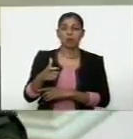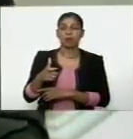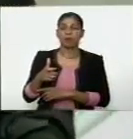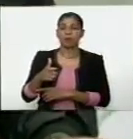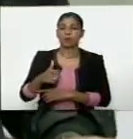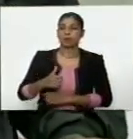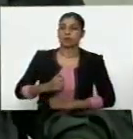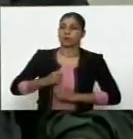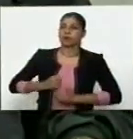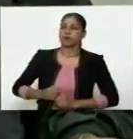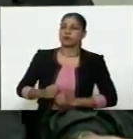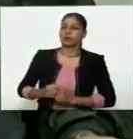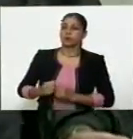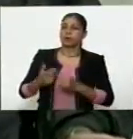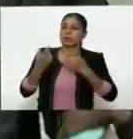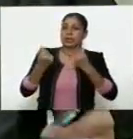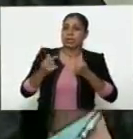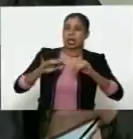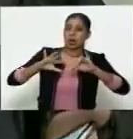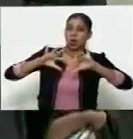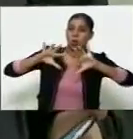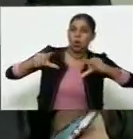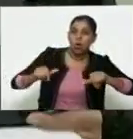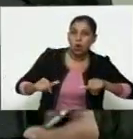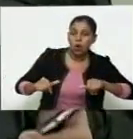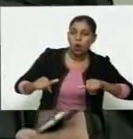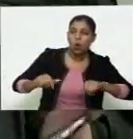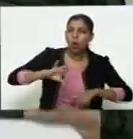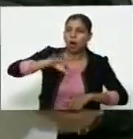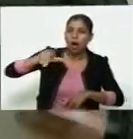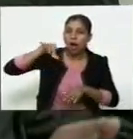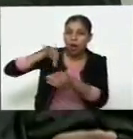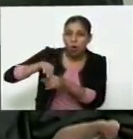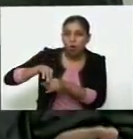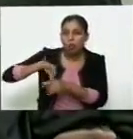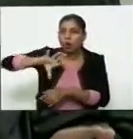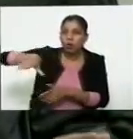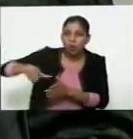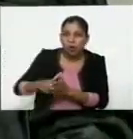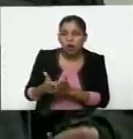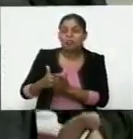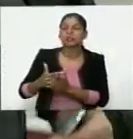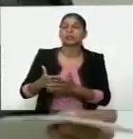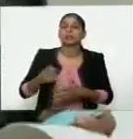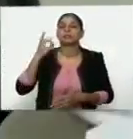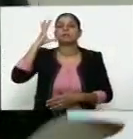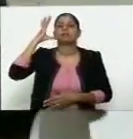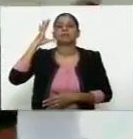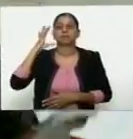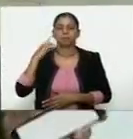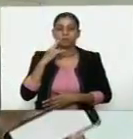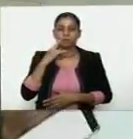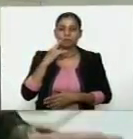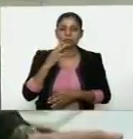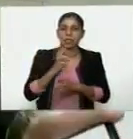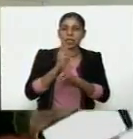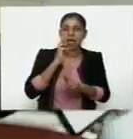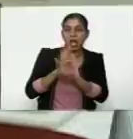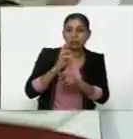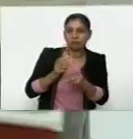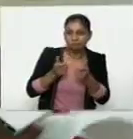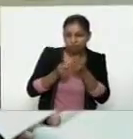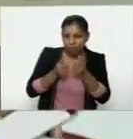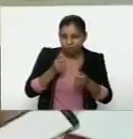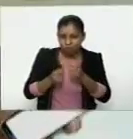agredido en sus ahorros y tuvo que crear las condiciones a través de las redes sociales, creando